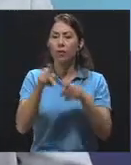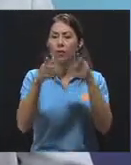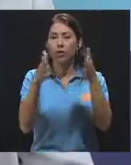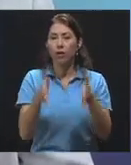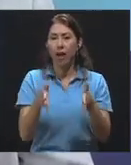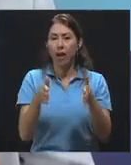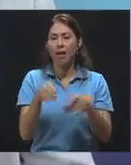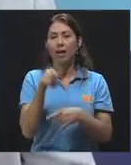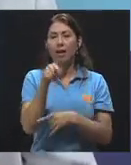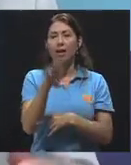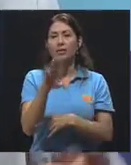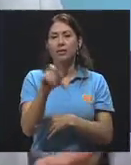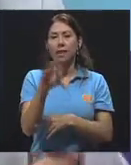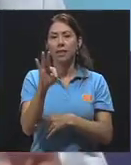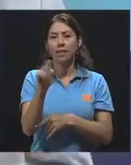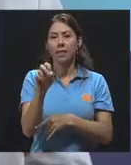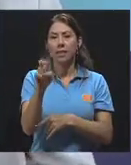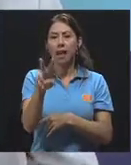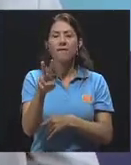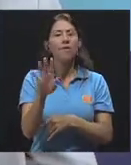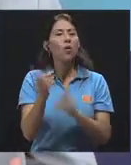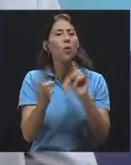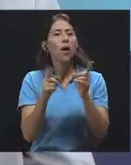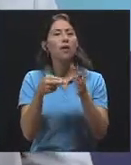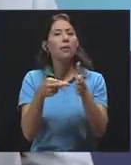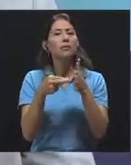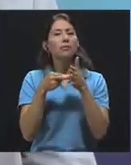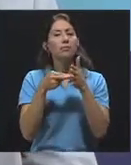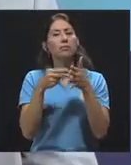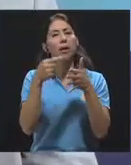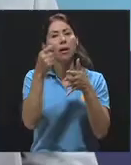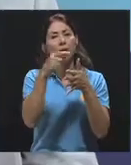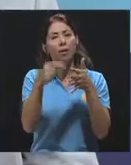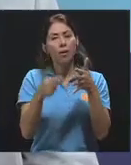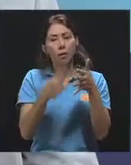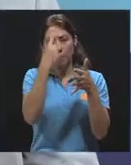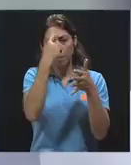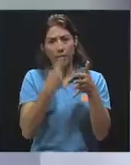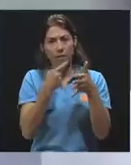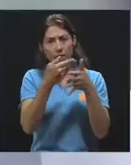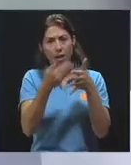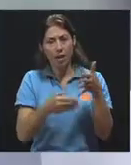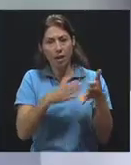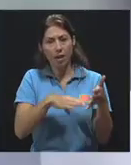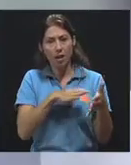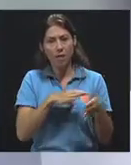profesional del que se capacita en ese TAP, que se forme en ese TAP?